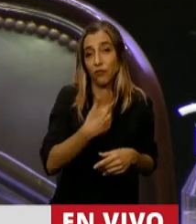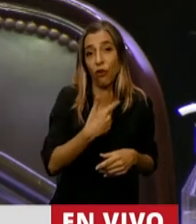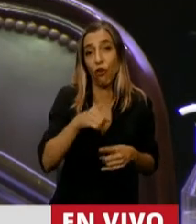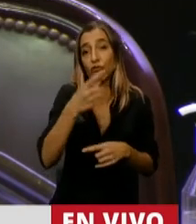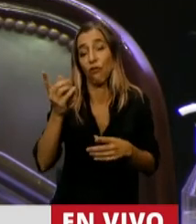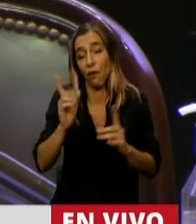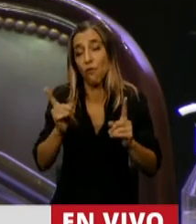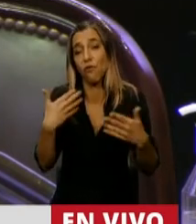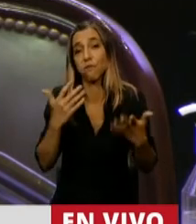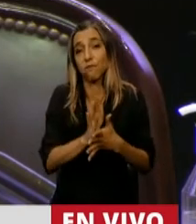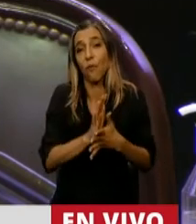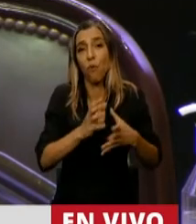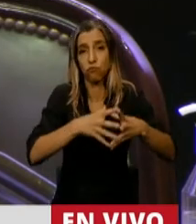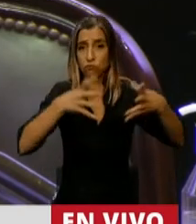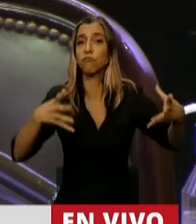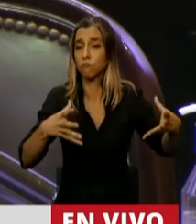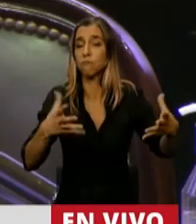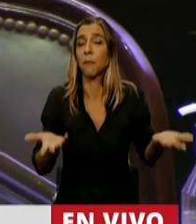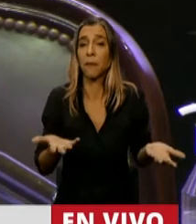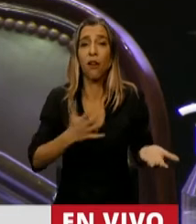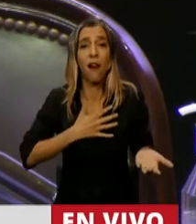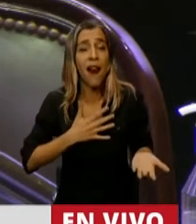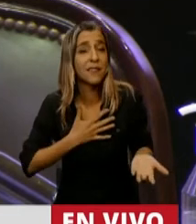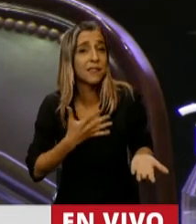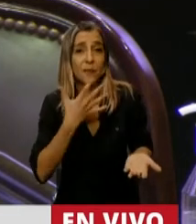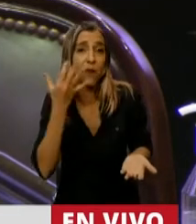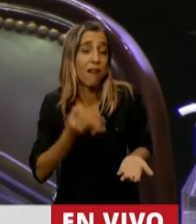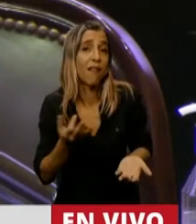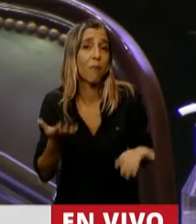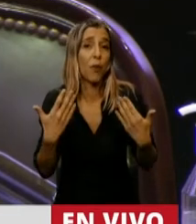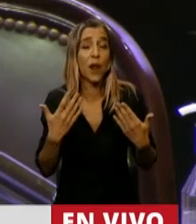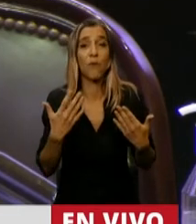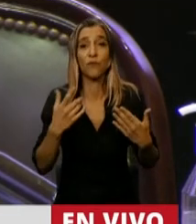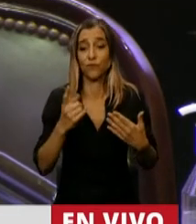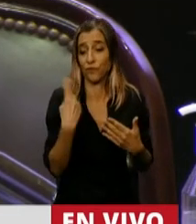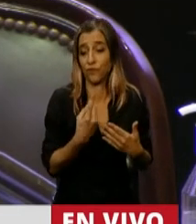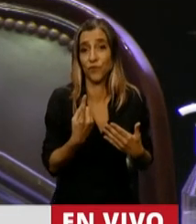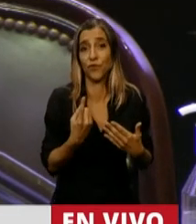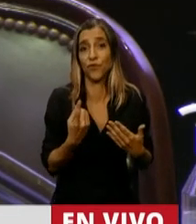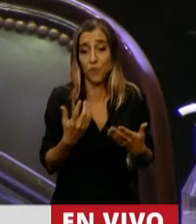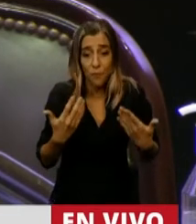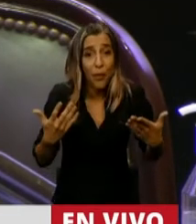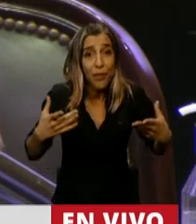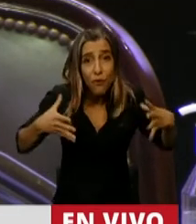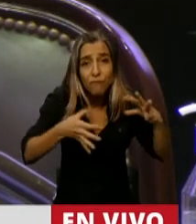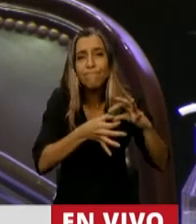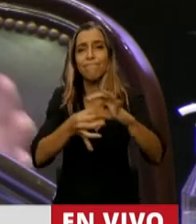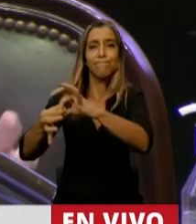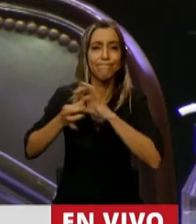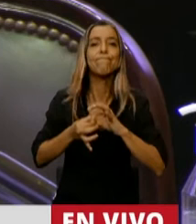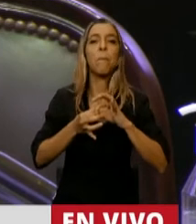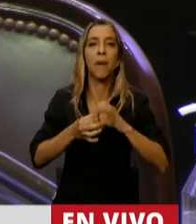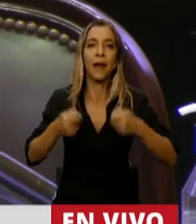lástima porque se podrían haber mandado mensajes muy fuertes en pos de marcar un